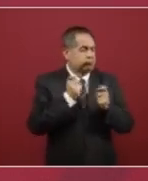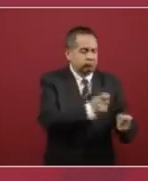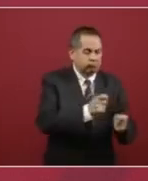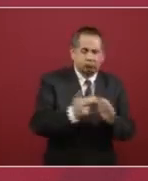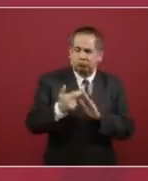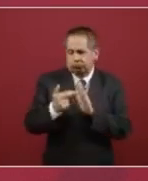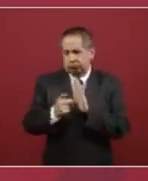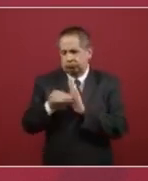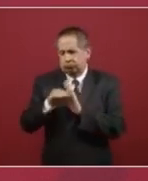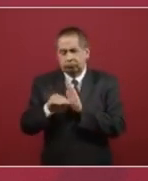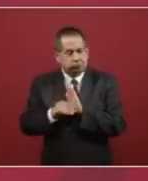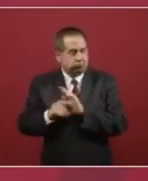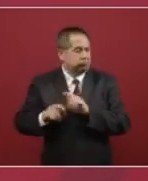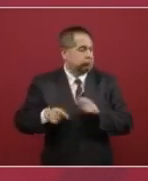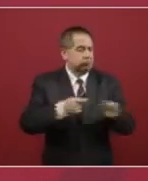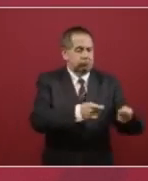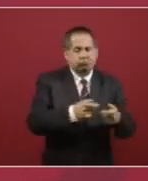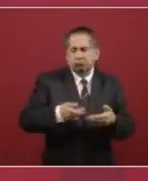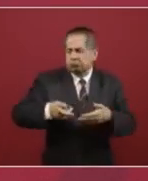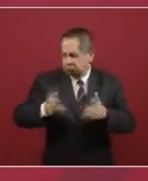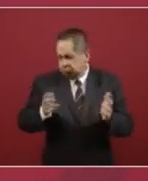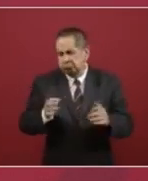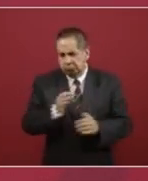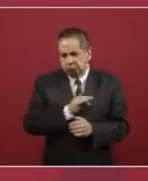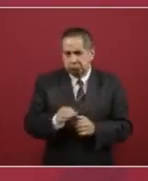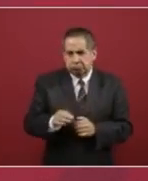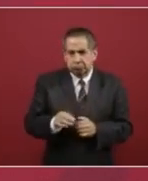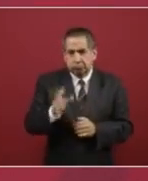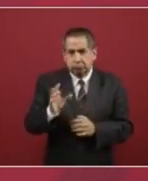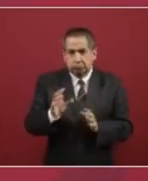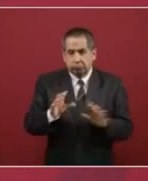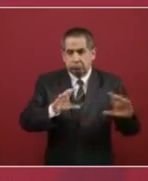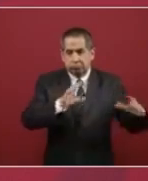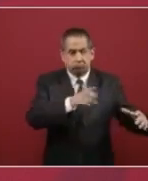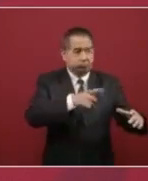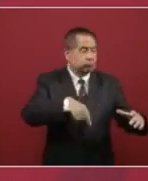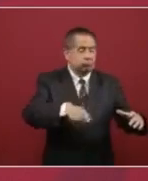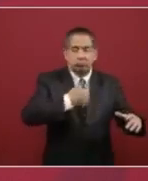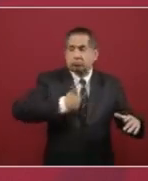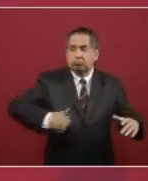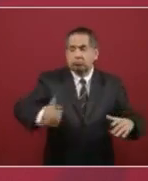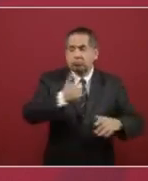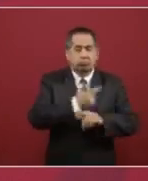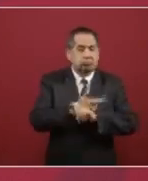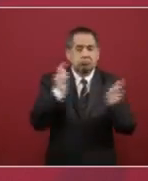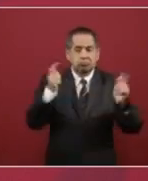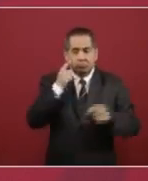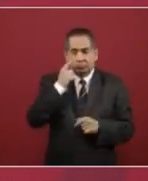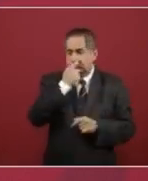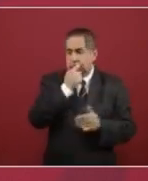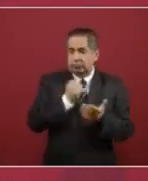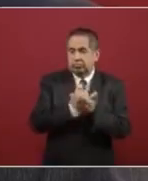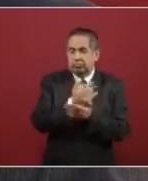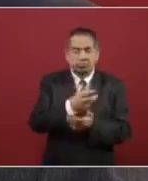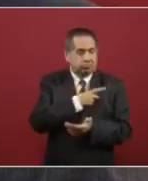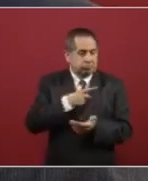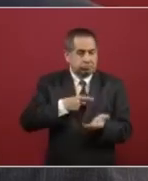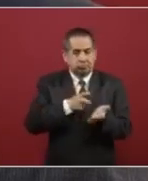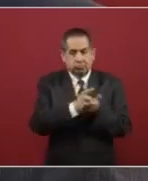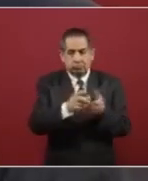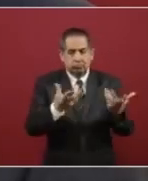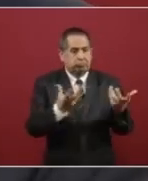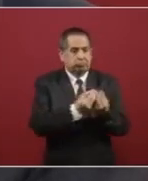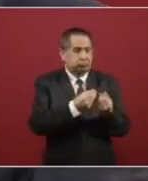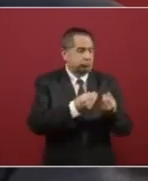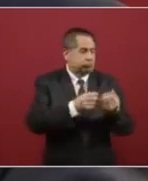a las reglas. Pero de acuerdo a la Constitución somos libres y tenemos el derecho de asociarnos,